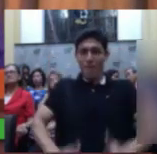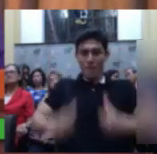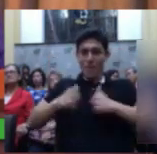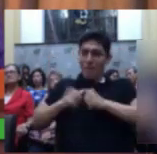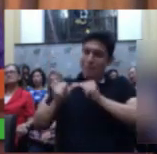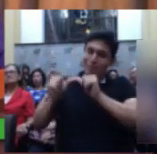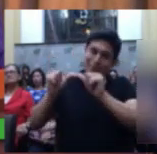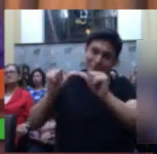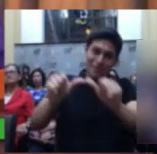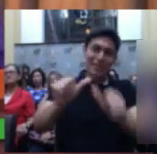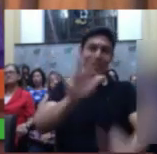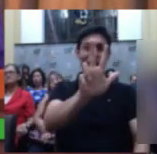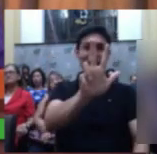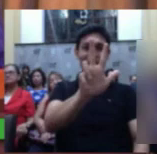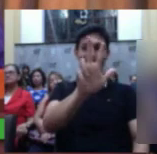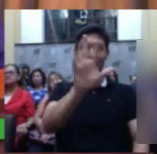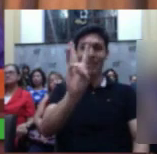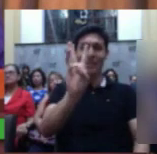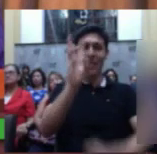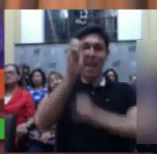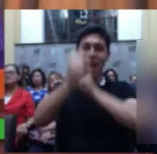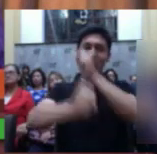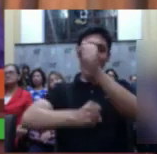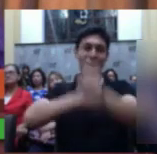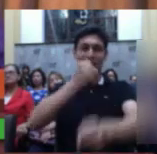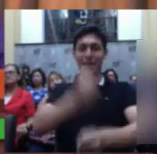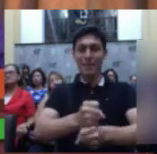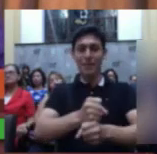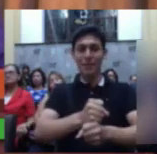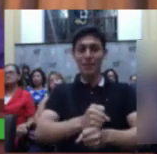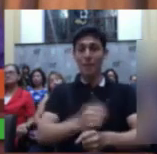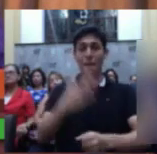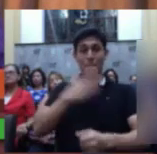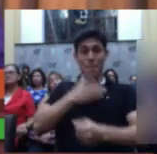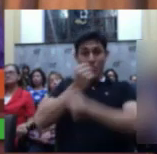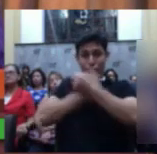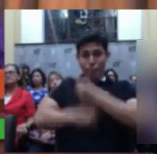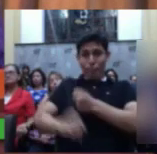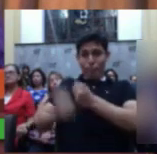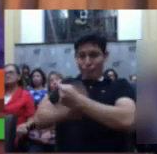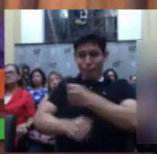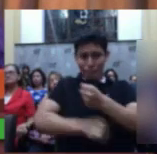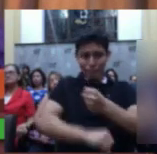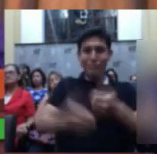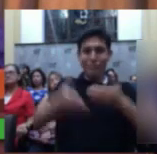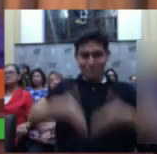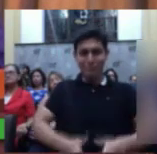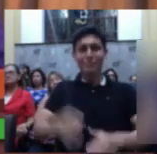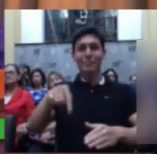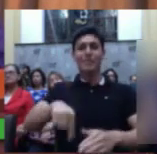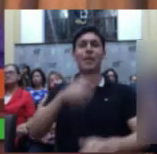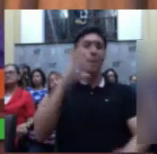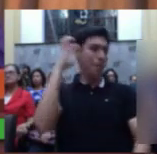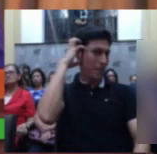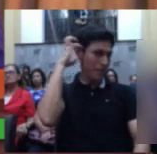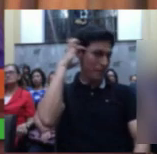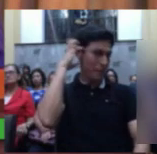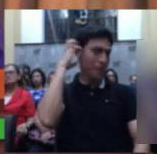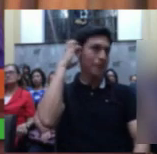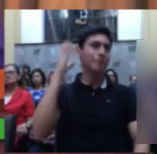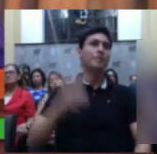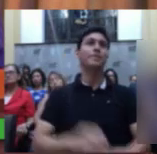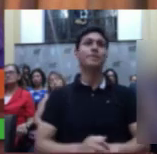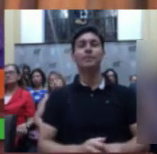36 años. Todos nuestros hijos nacieron en Miraflores. Nos sobrecogimos con la locura